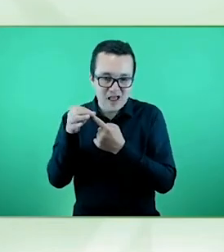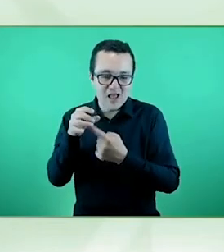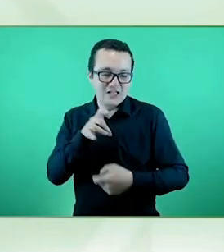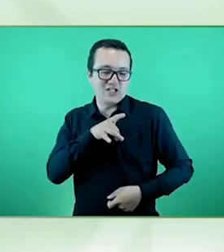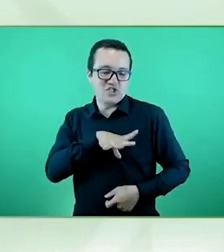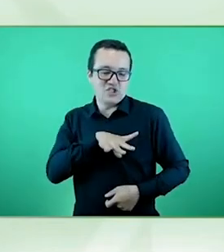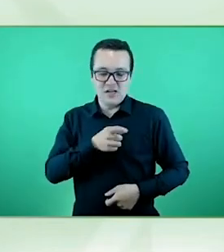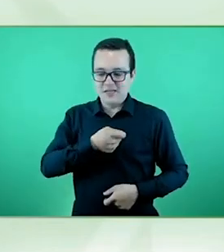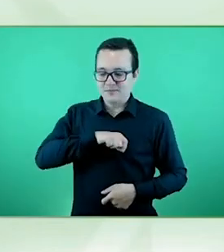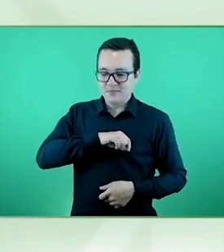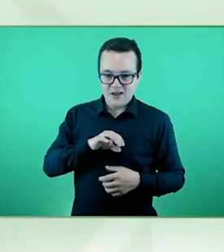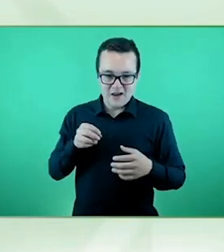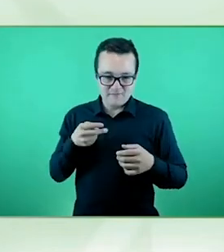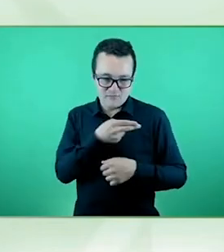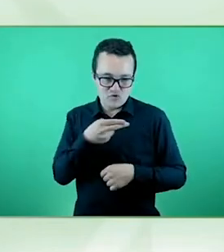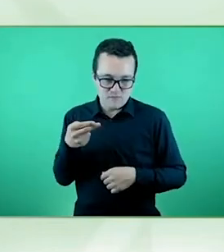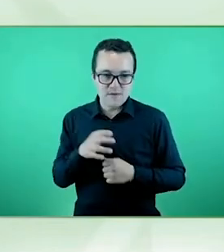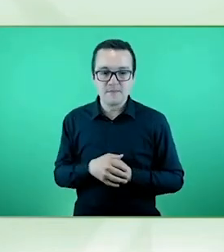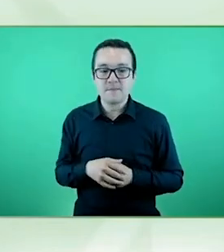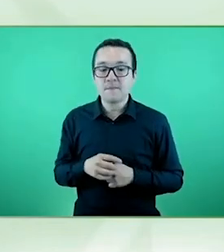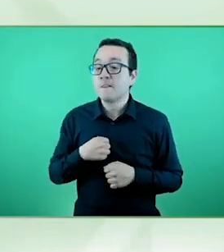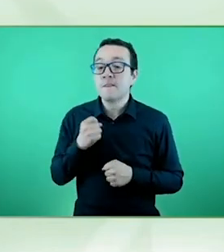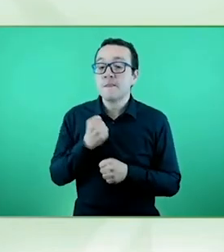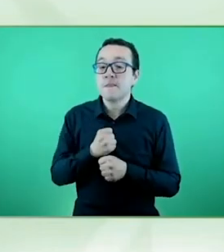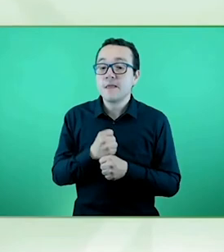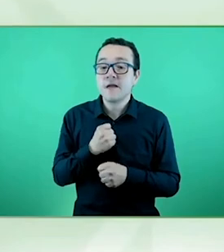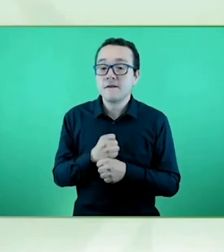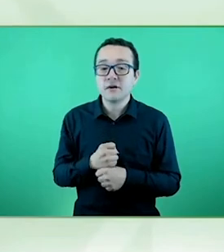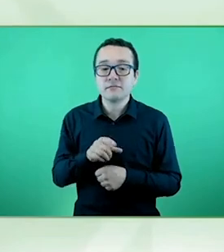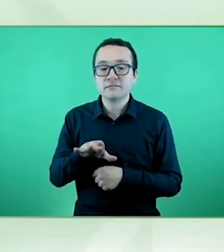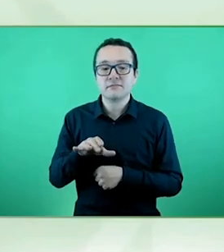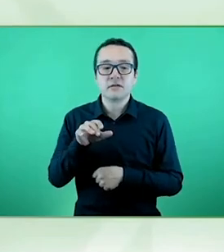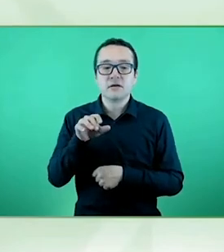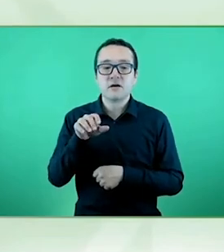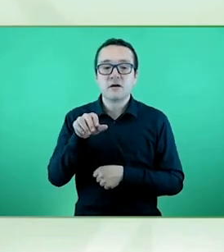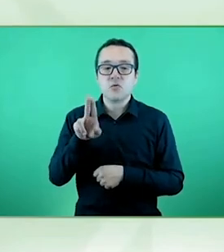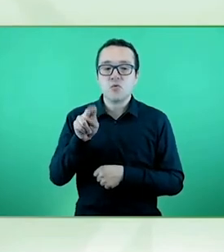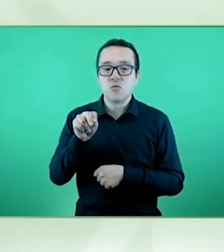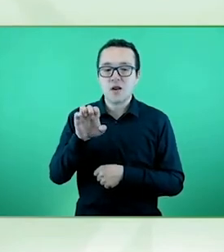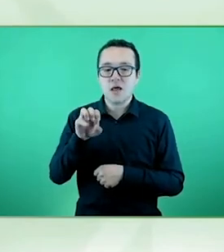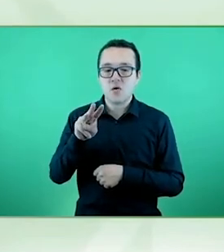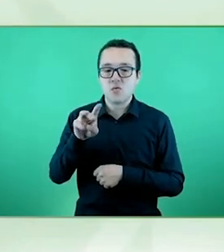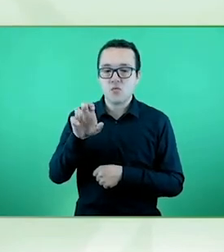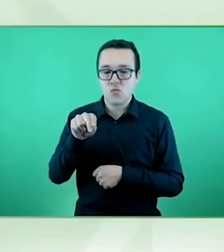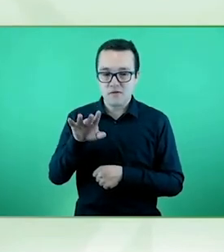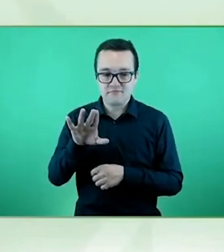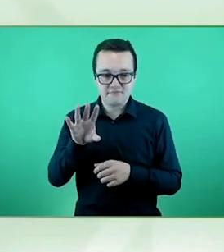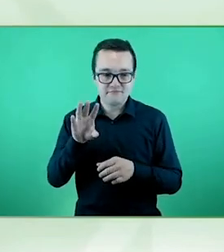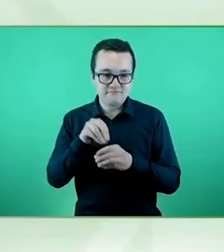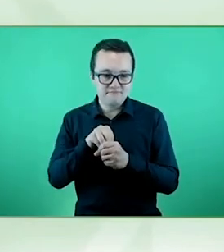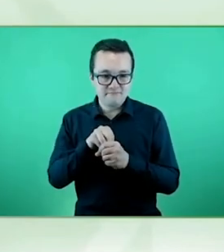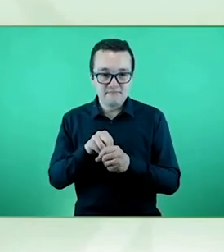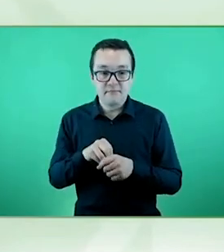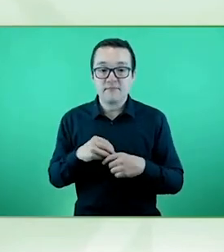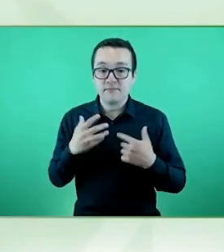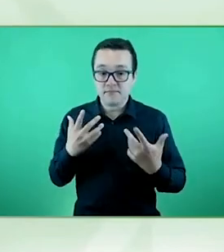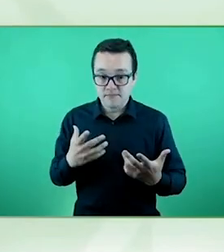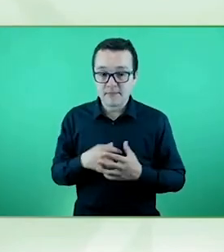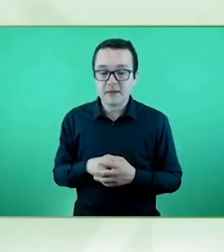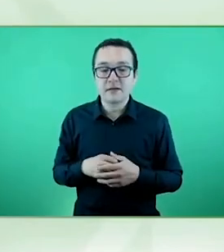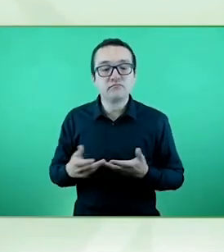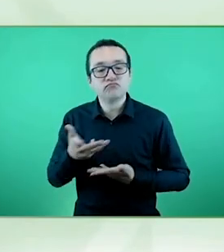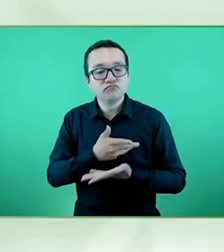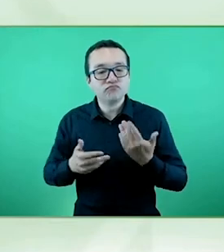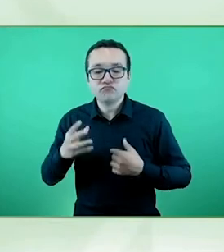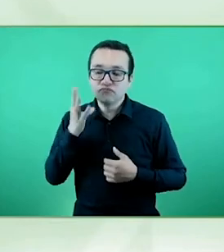lleva Junewen. Esta experiencia la hemos desarrollado en conjunto con la ONG Rebrota y